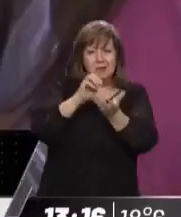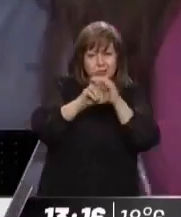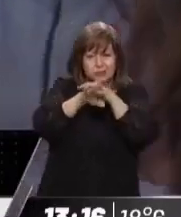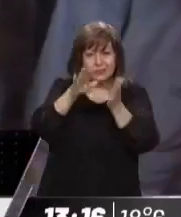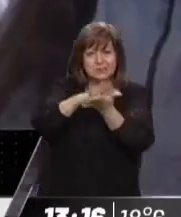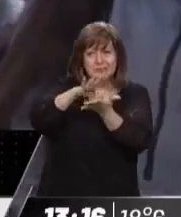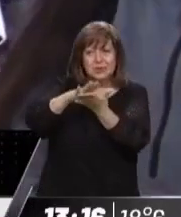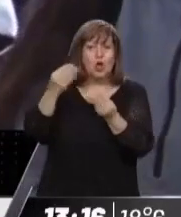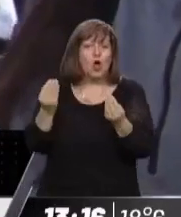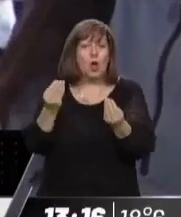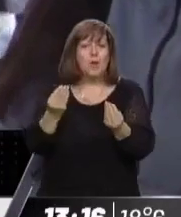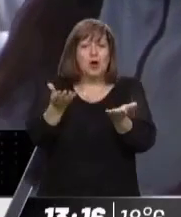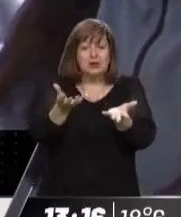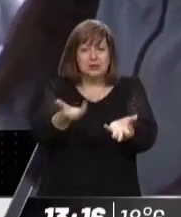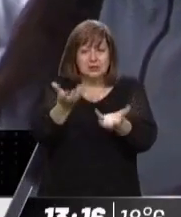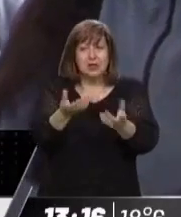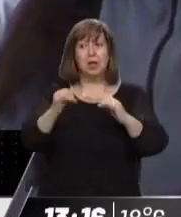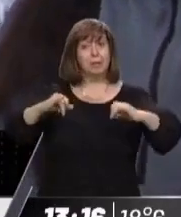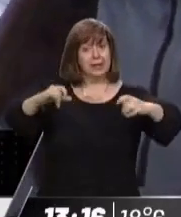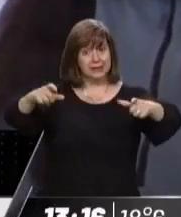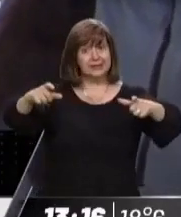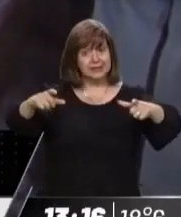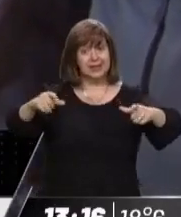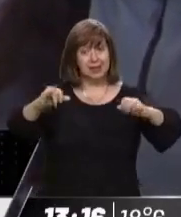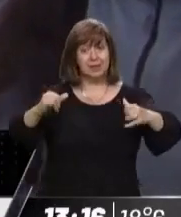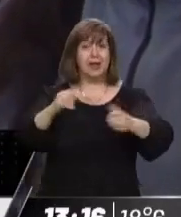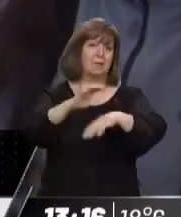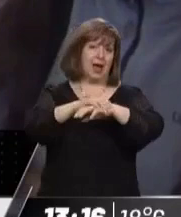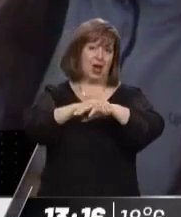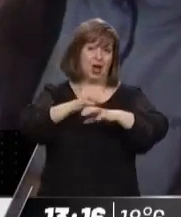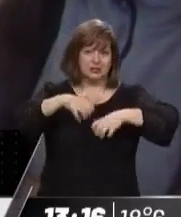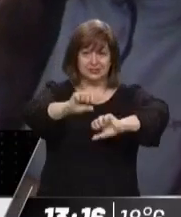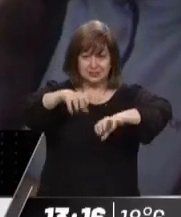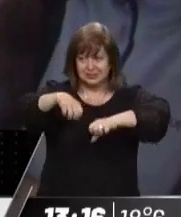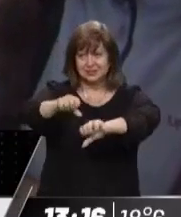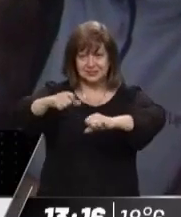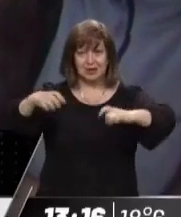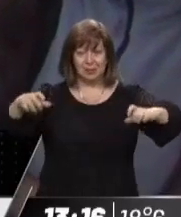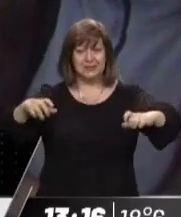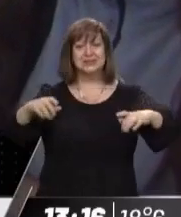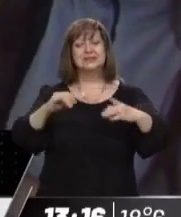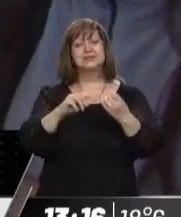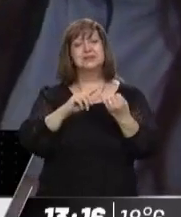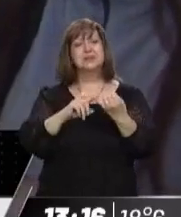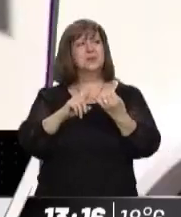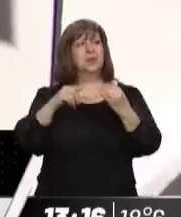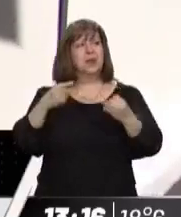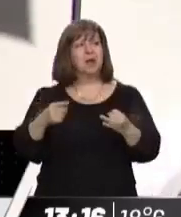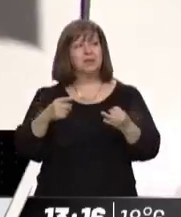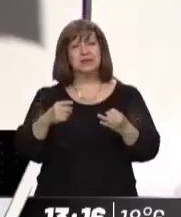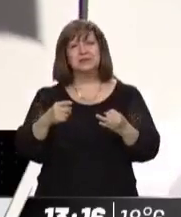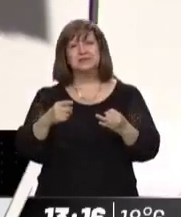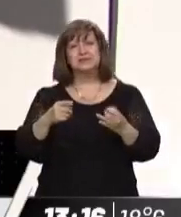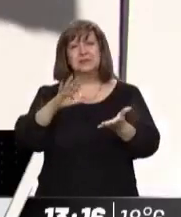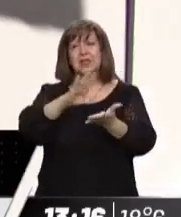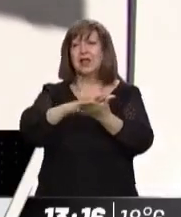así, a la parrilla. Ponerle pizzas también, tenemos pensado hacer caseras. Y hemos estado pensando de hacerlo en la parrilla. Así. ¿Y la